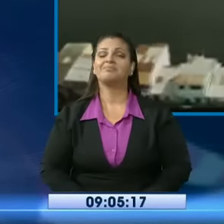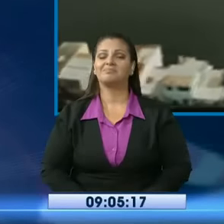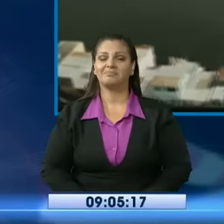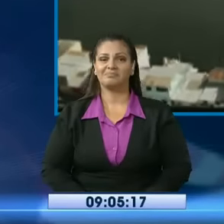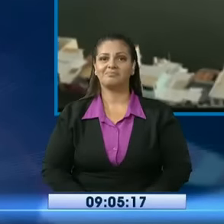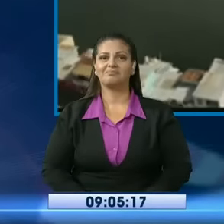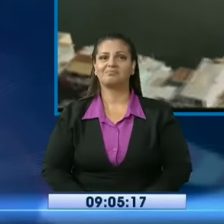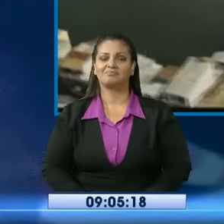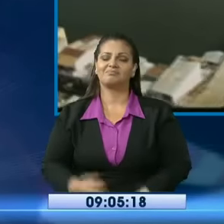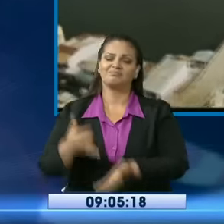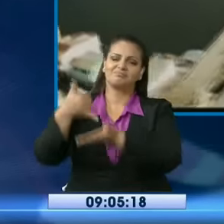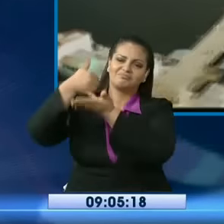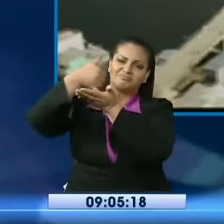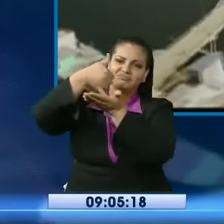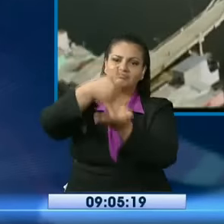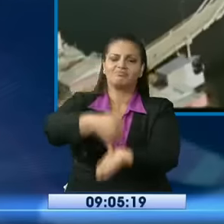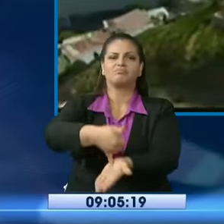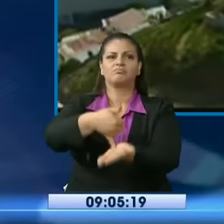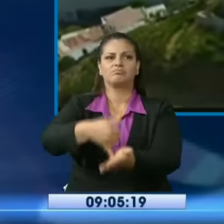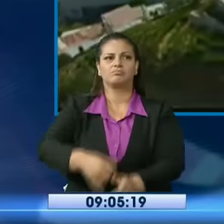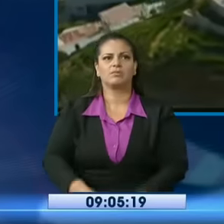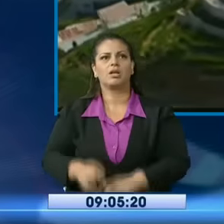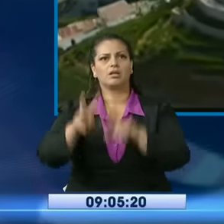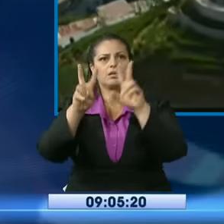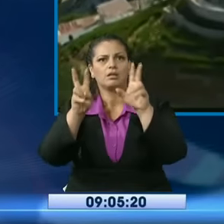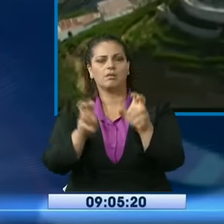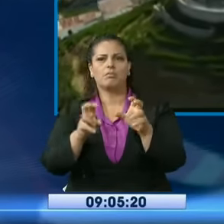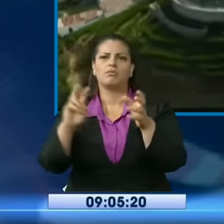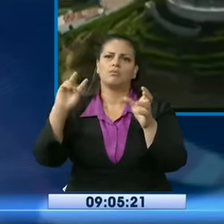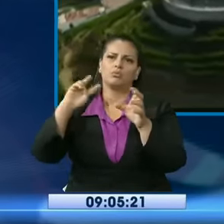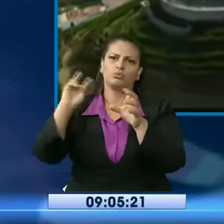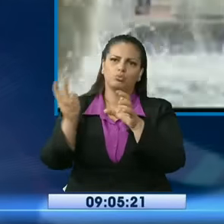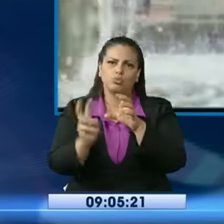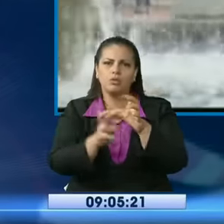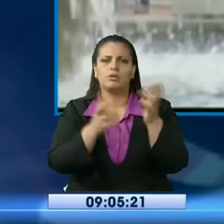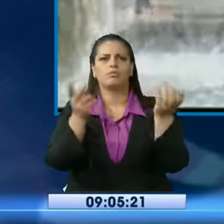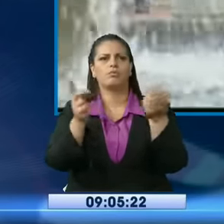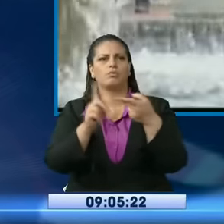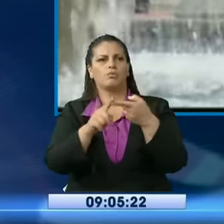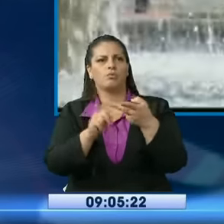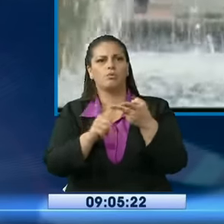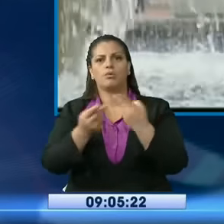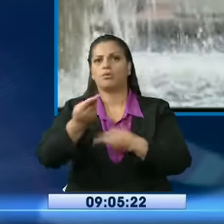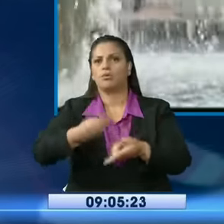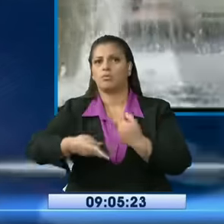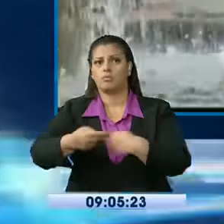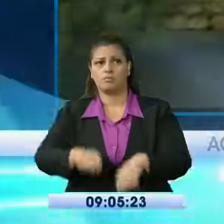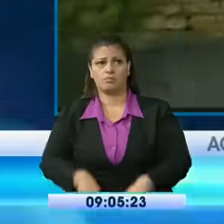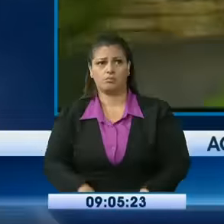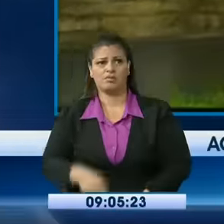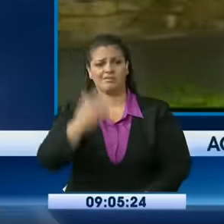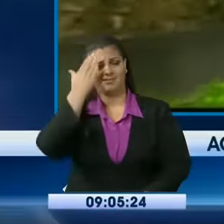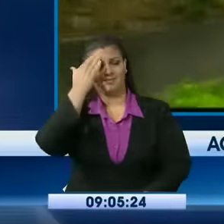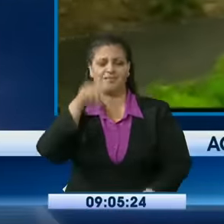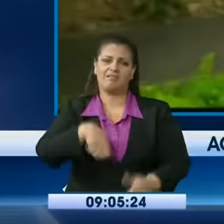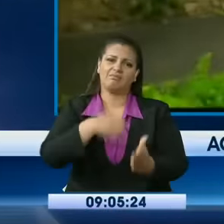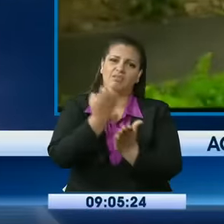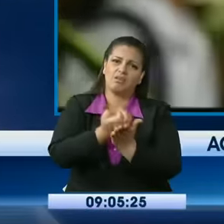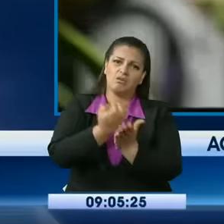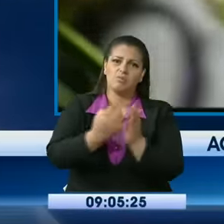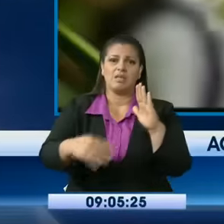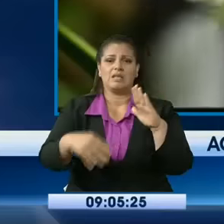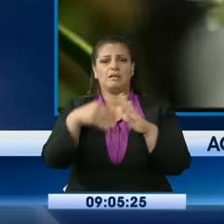un destino estratégico en negocios. Imagínese usted, en época de crisis, en época de adversidad, Guayaquil igual no se detiene y